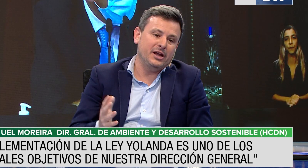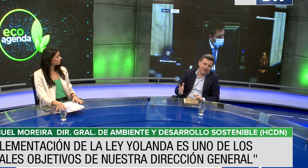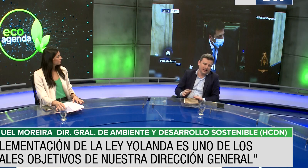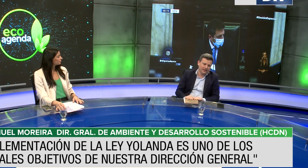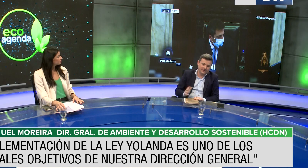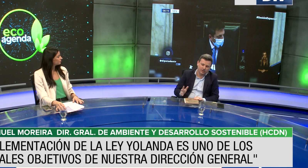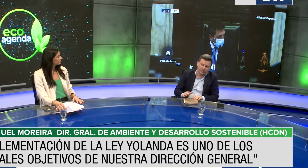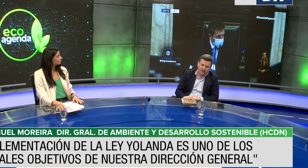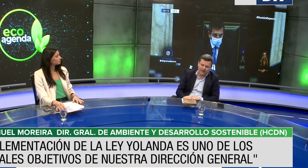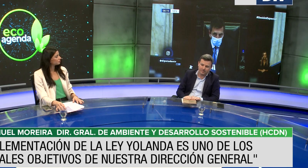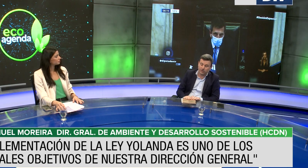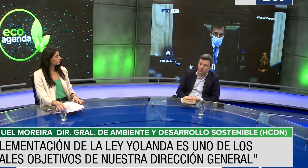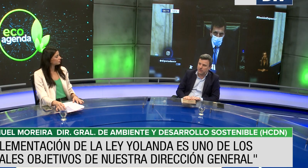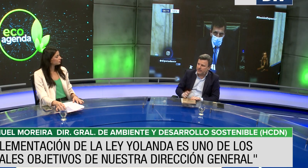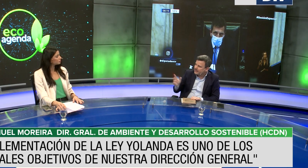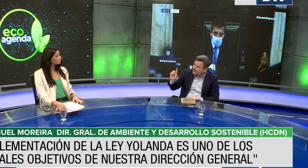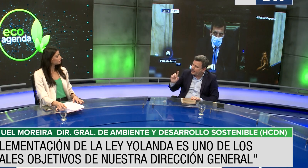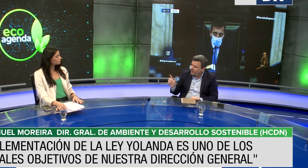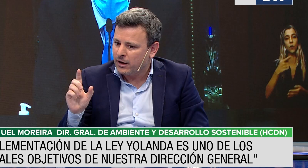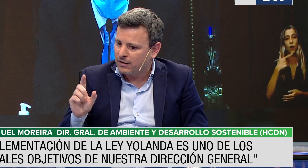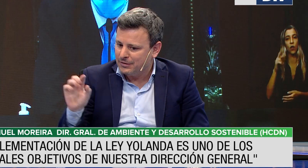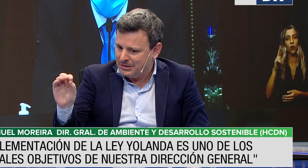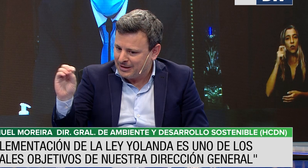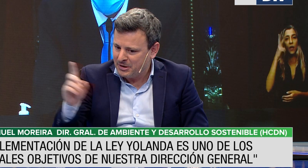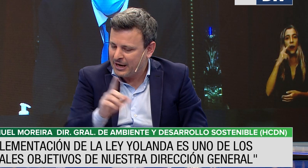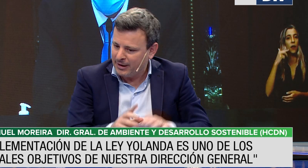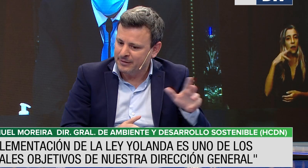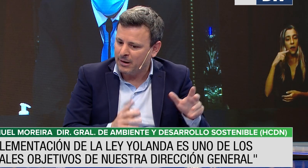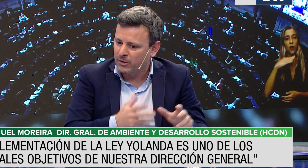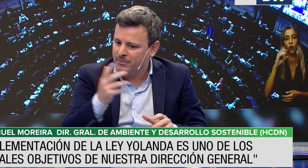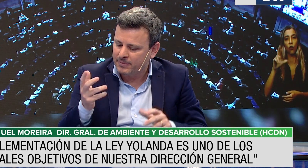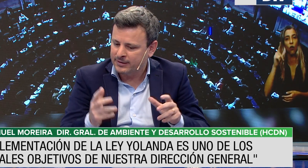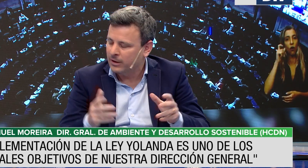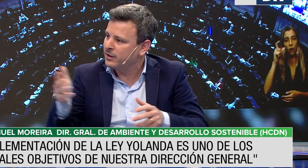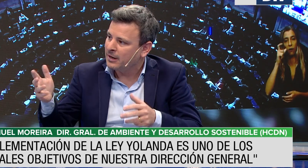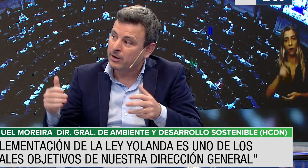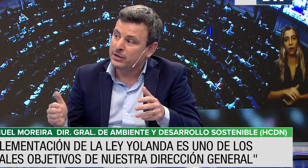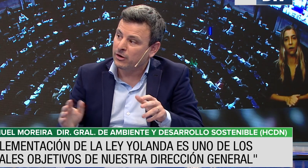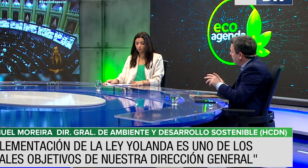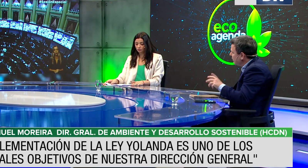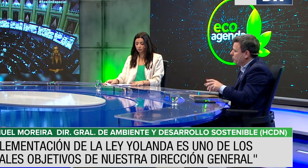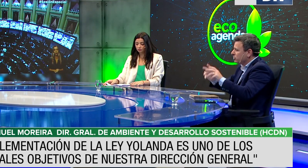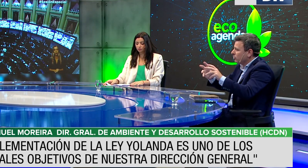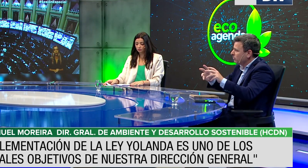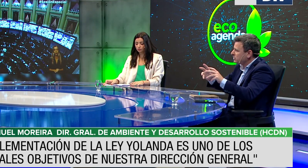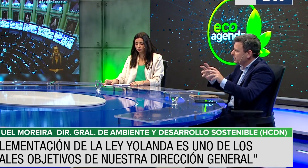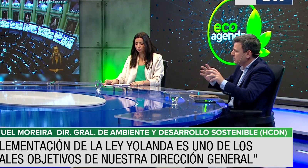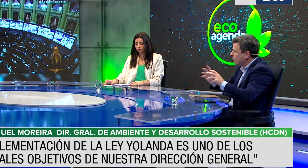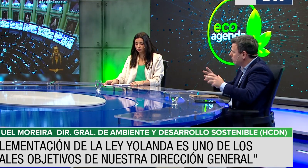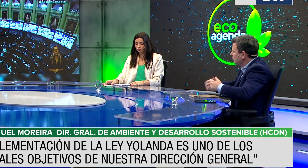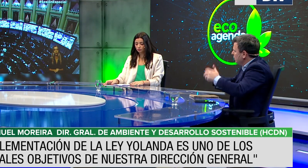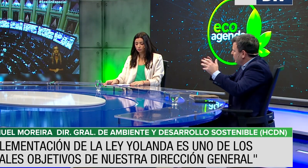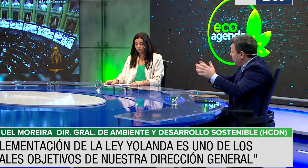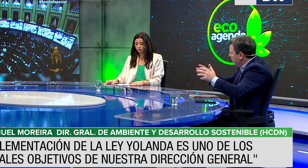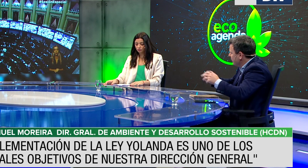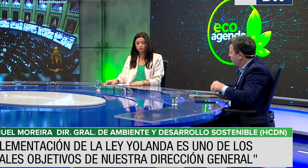gobierno peronista, ¿no? El tercer gobierno del general Perón, y que tiene que ver, y también es relevante para poner en perspectiva lo que trabajó el Estado argentino. Estocolmo